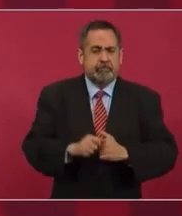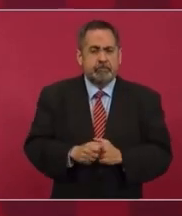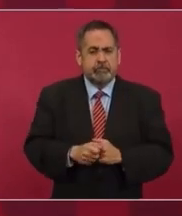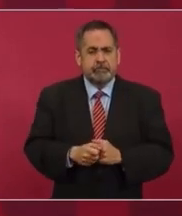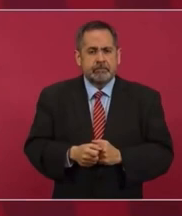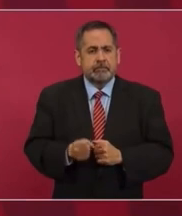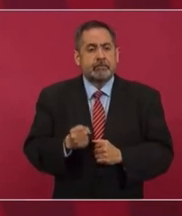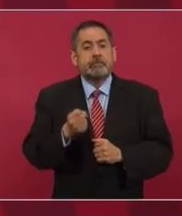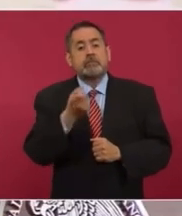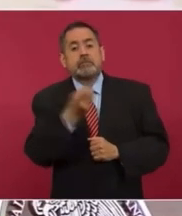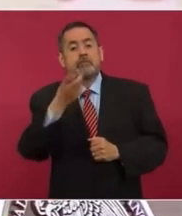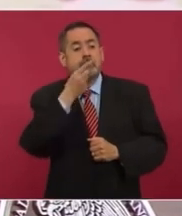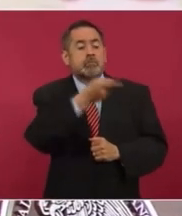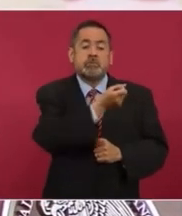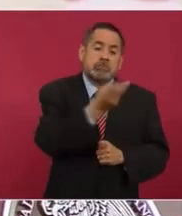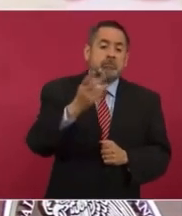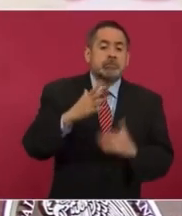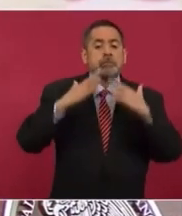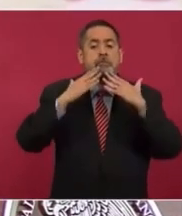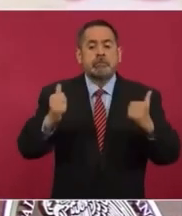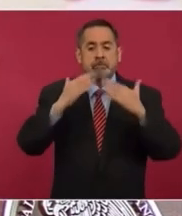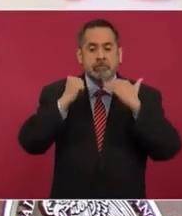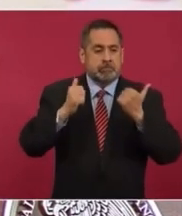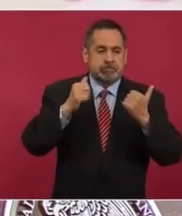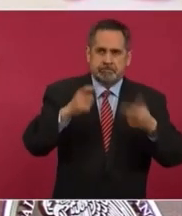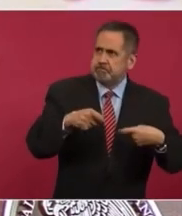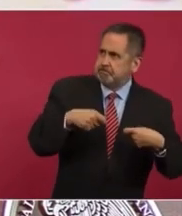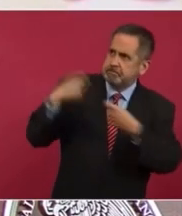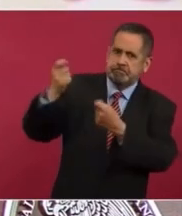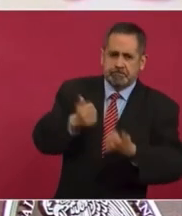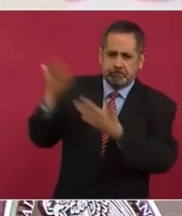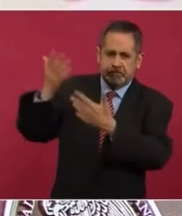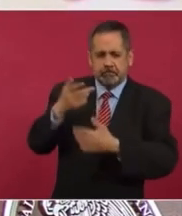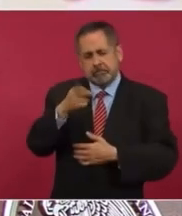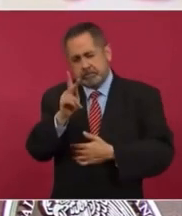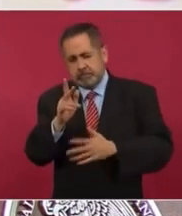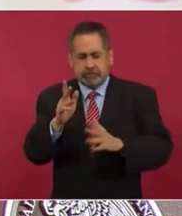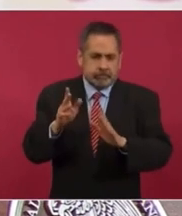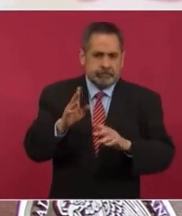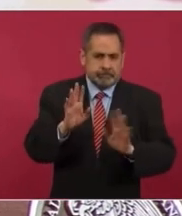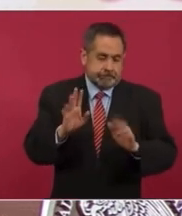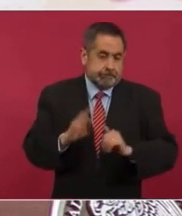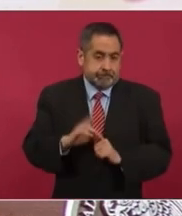Hay quienes sostienen que fue Maximiliano, pero al mismo tiempo, ya que está